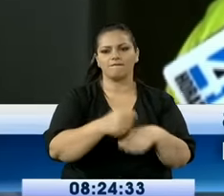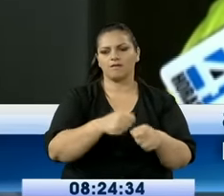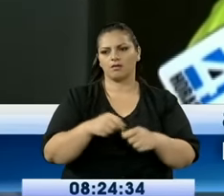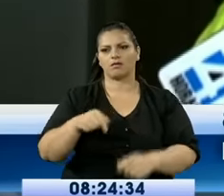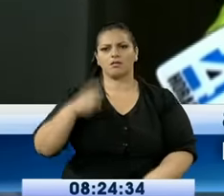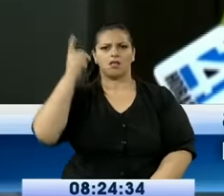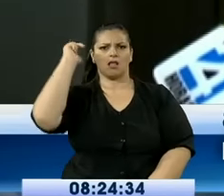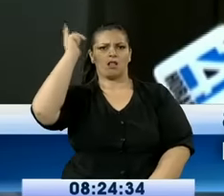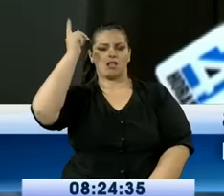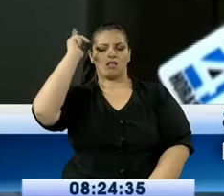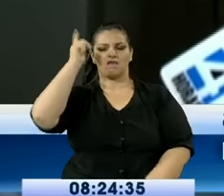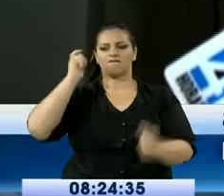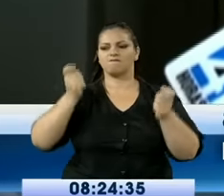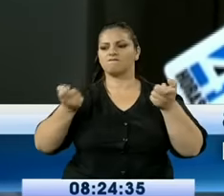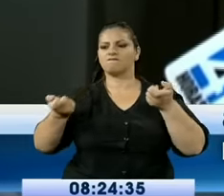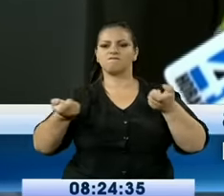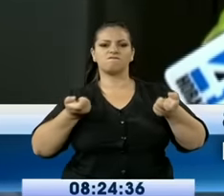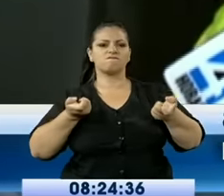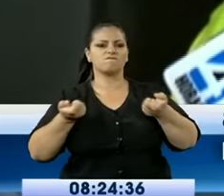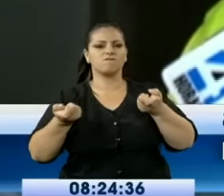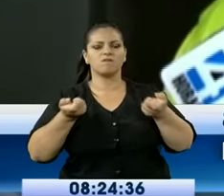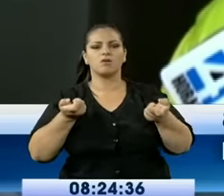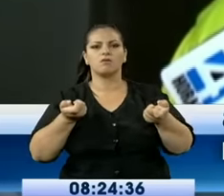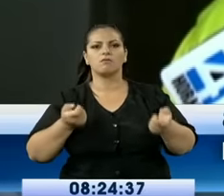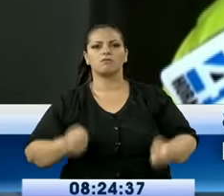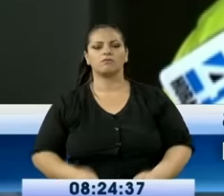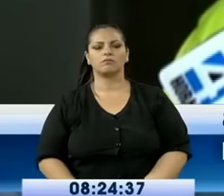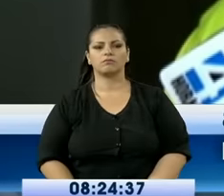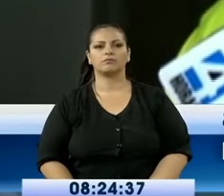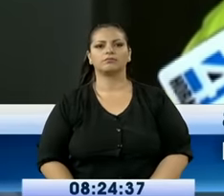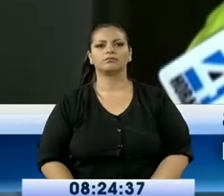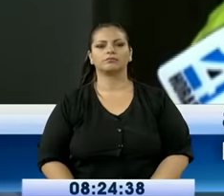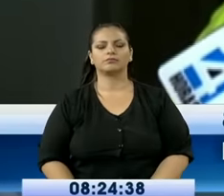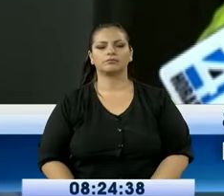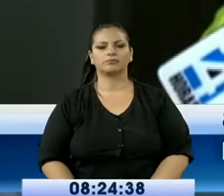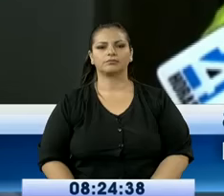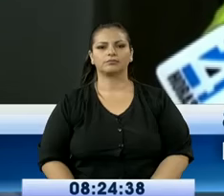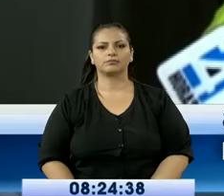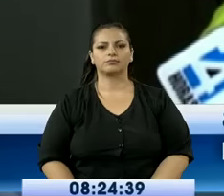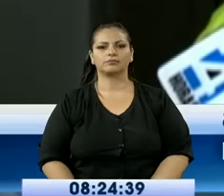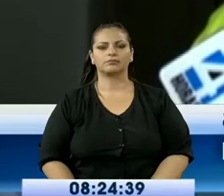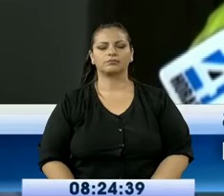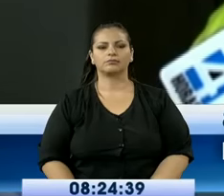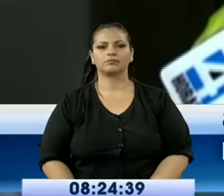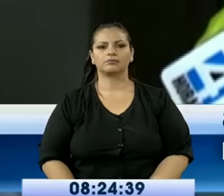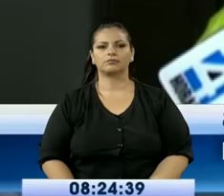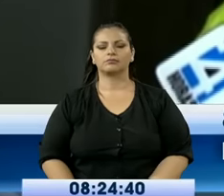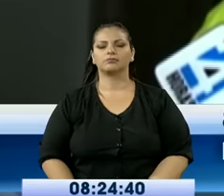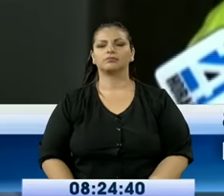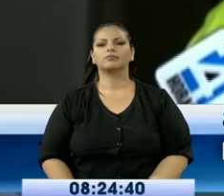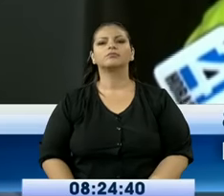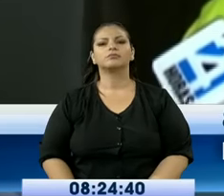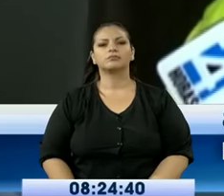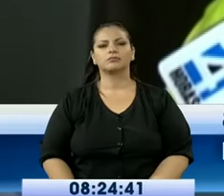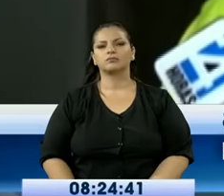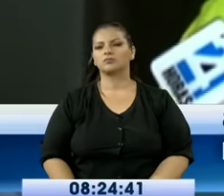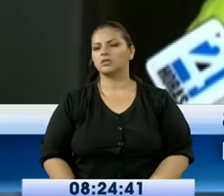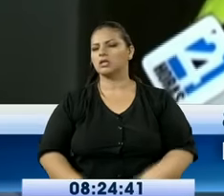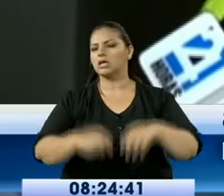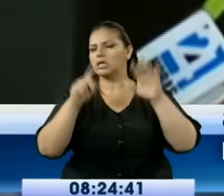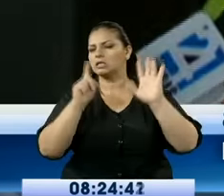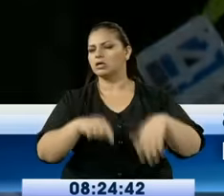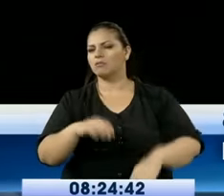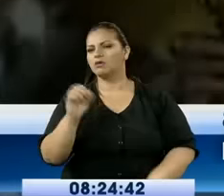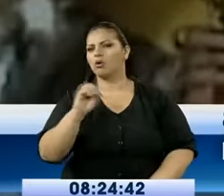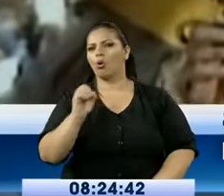organización. Esta organización narcodelictiva estaba ya conformada cerca de unos 6 meses a un